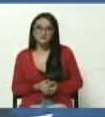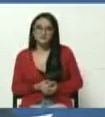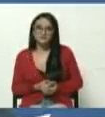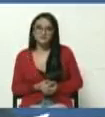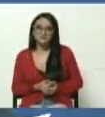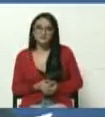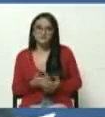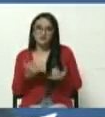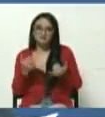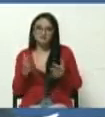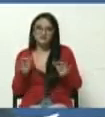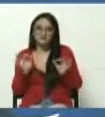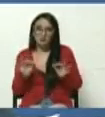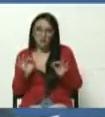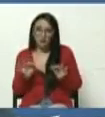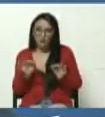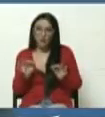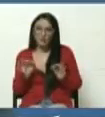a lograr